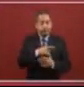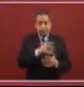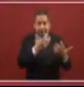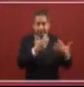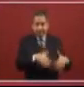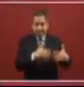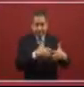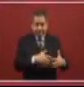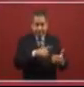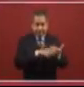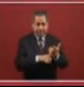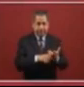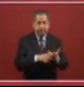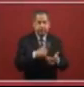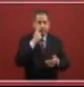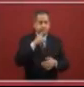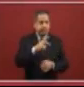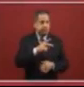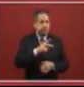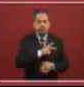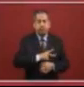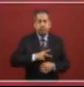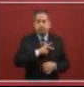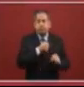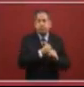planta de fertilizante.